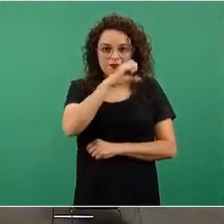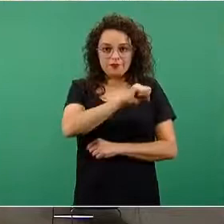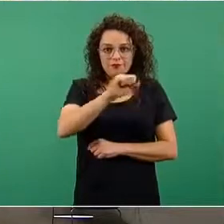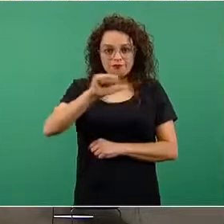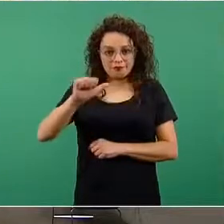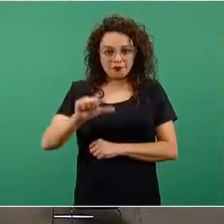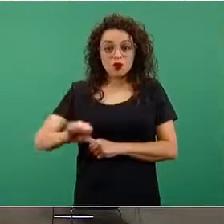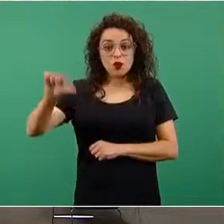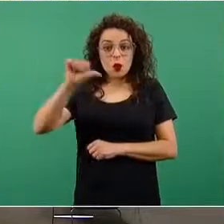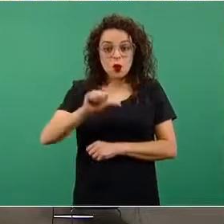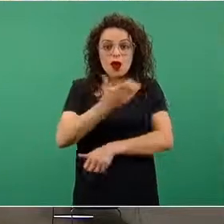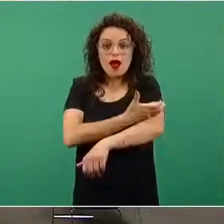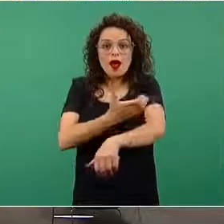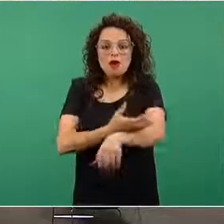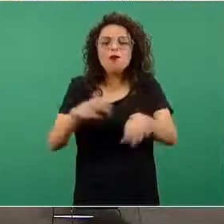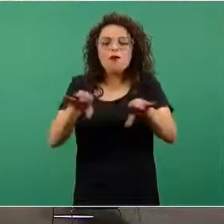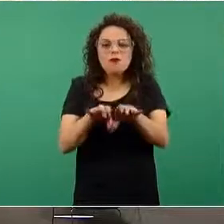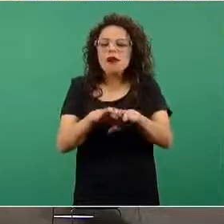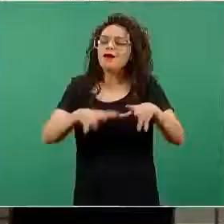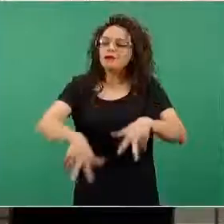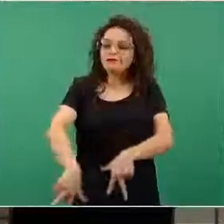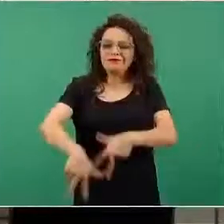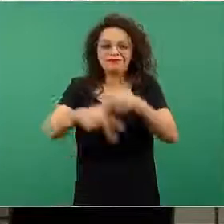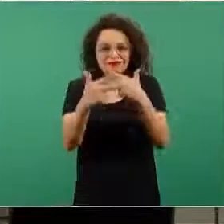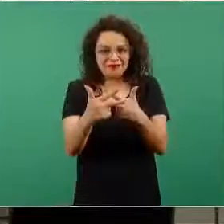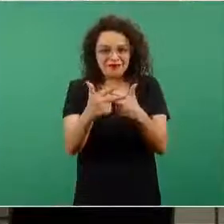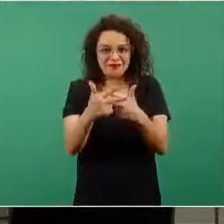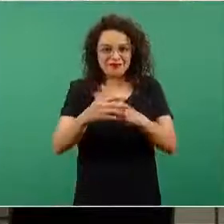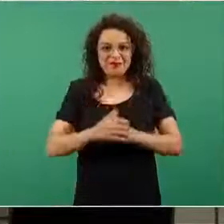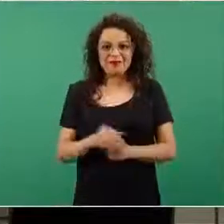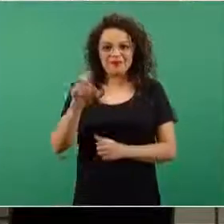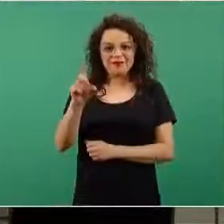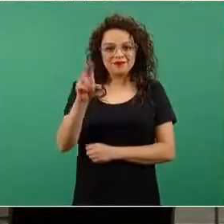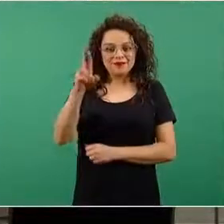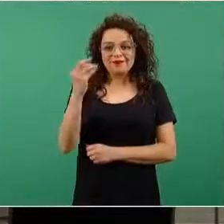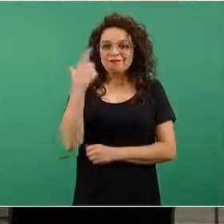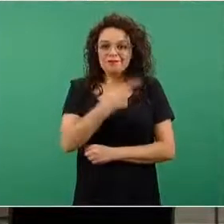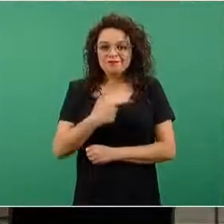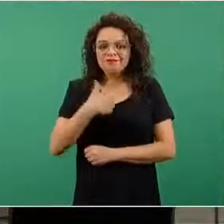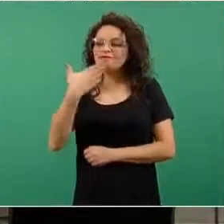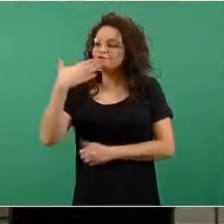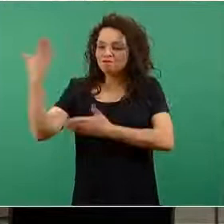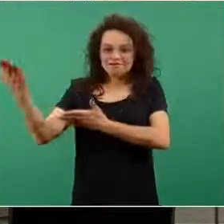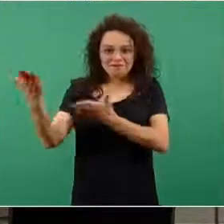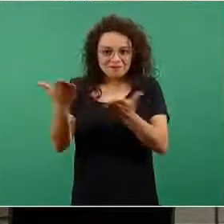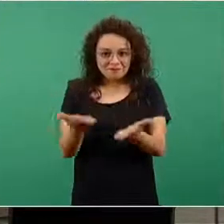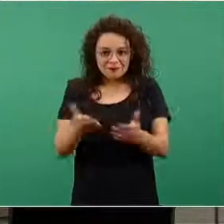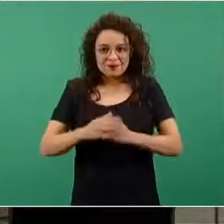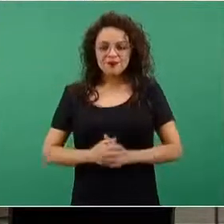la videoconferencia. Doctor López-Gatell, mucho gusto y muy bienvenido.